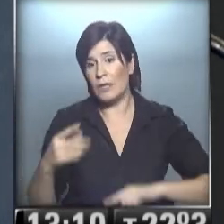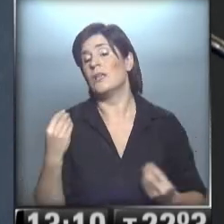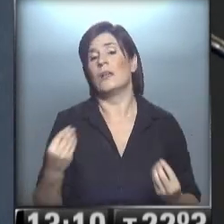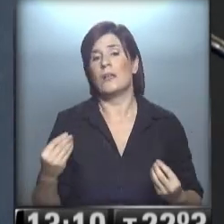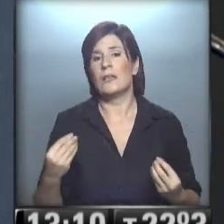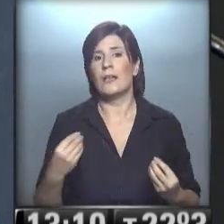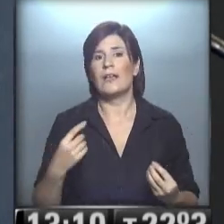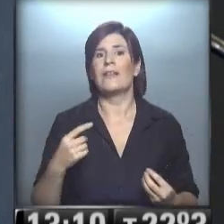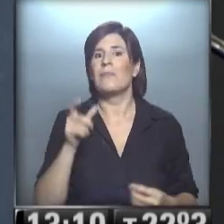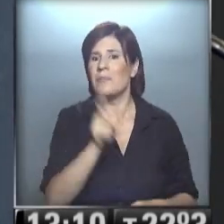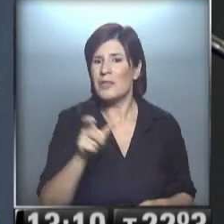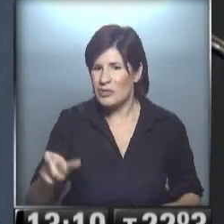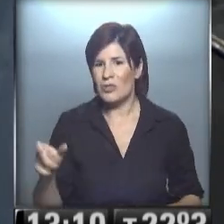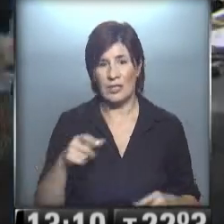el legítimo ejercicio al derecho de huelva